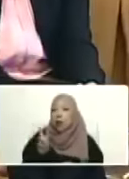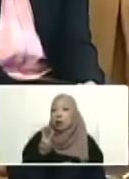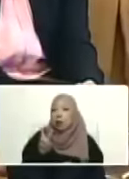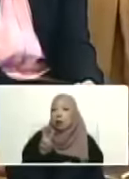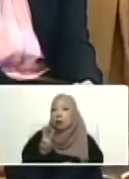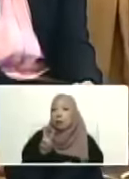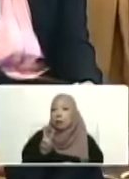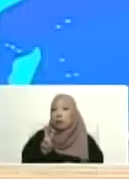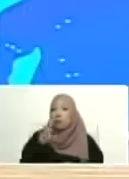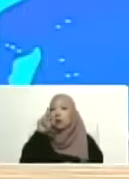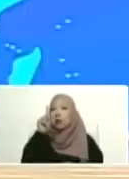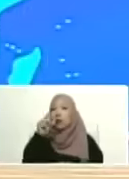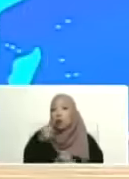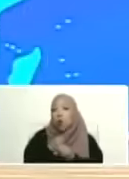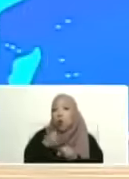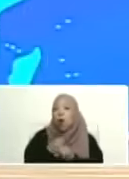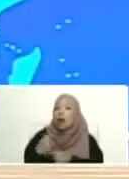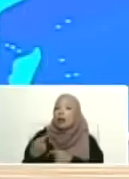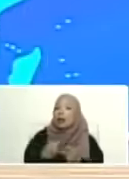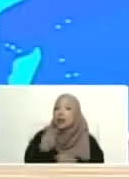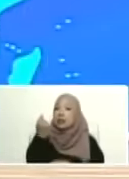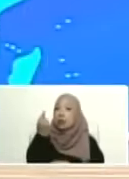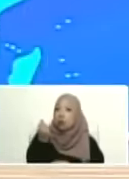que es el segundo periodo